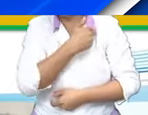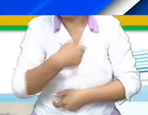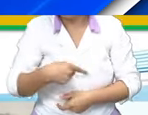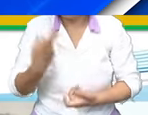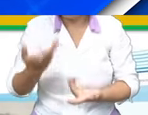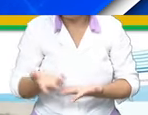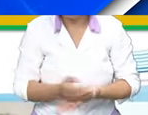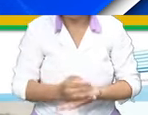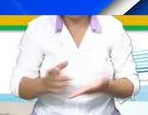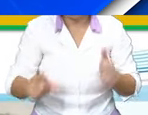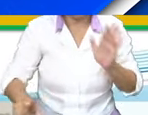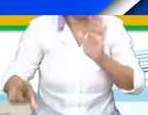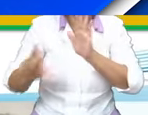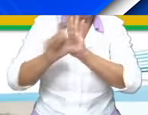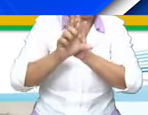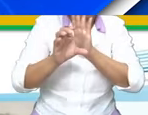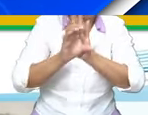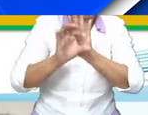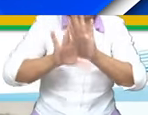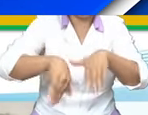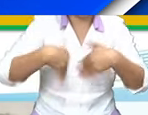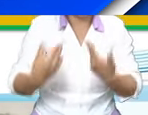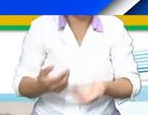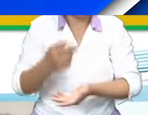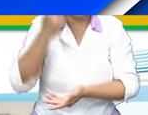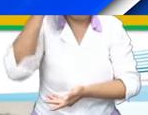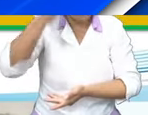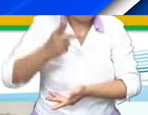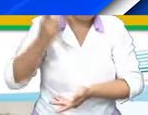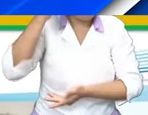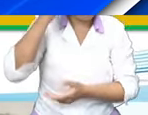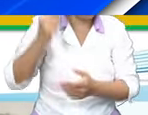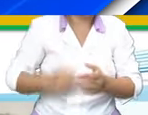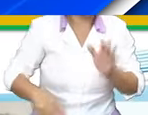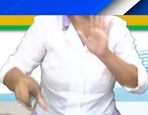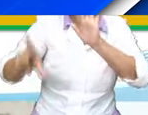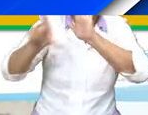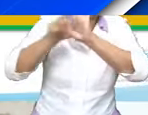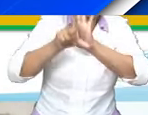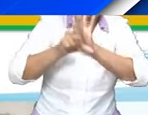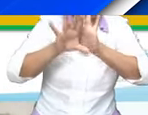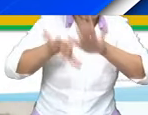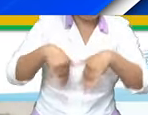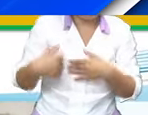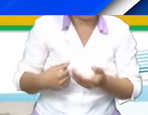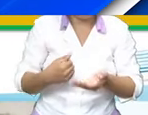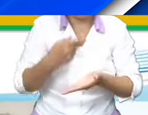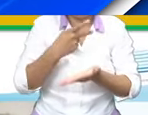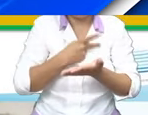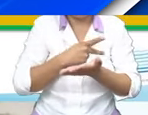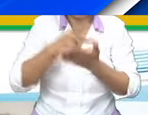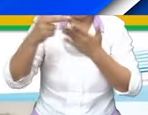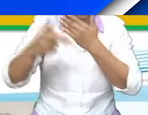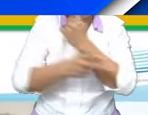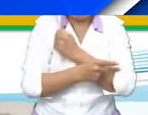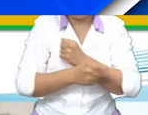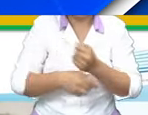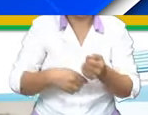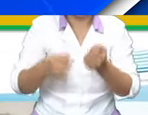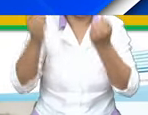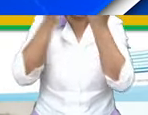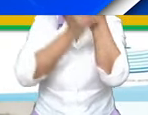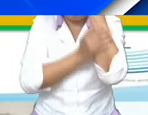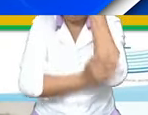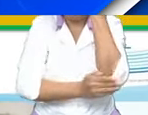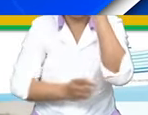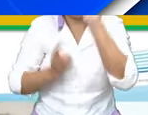en la constitución política en las leyes en el plan de lucha contra la pobreza